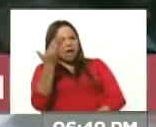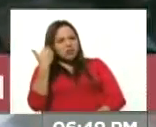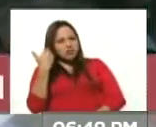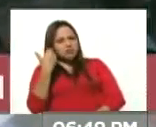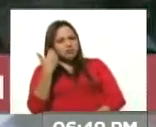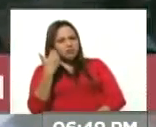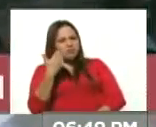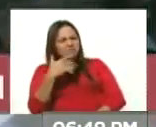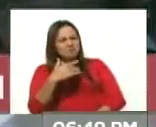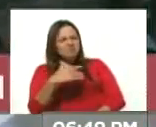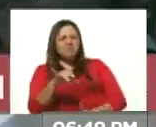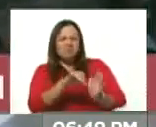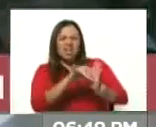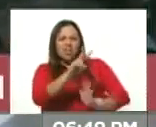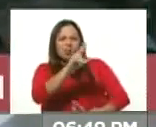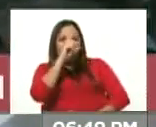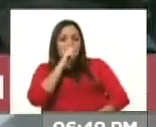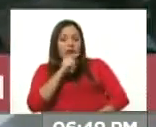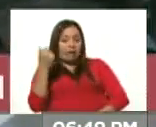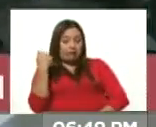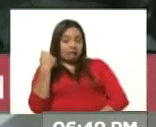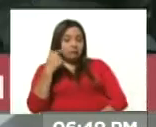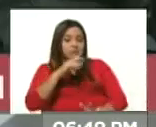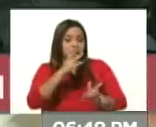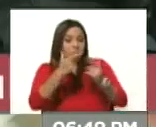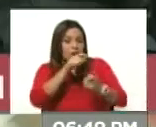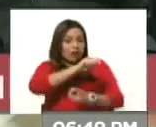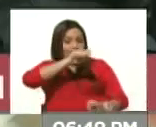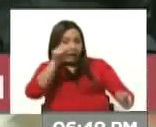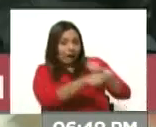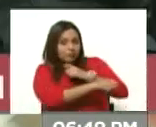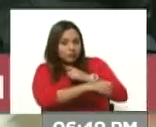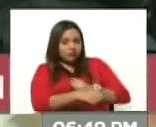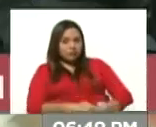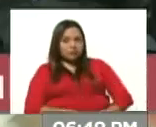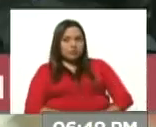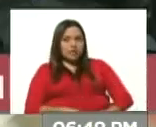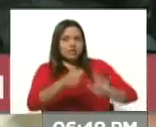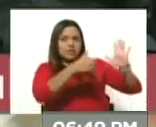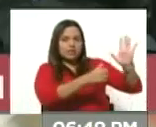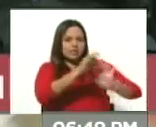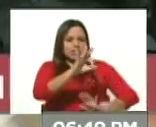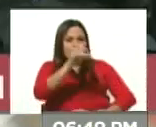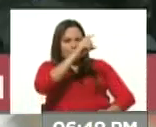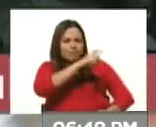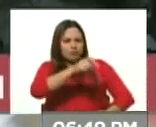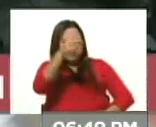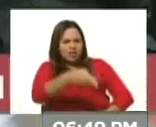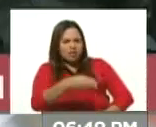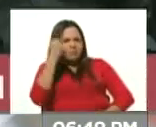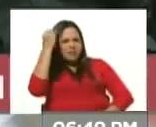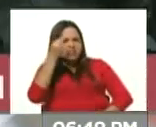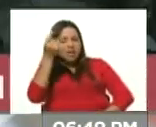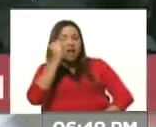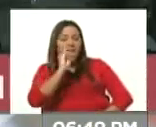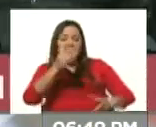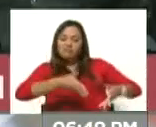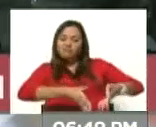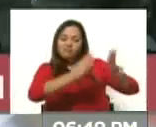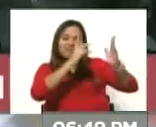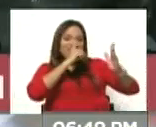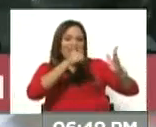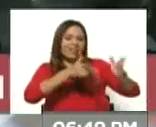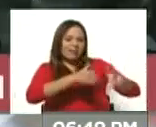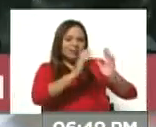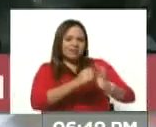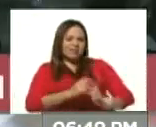de dos años estas cifras estaban invertidas en al revés 63 por ciento pensaba que el país va por mal camino recuerdan